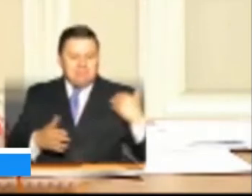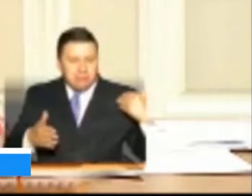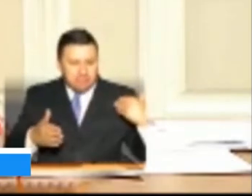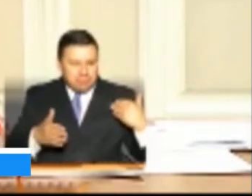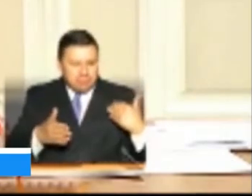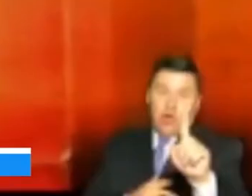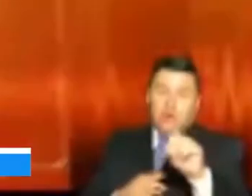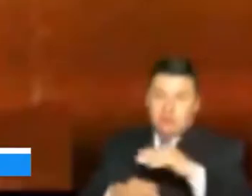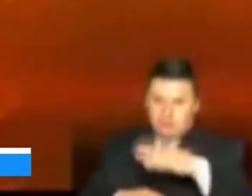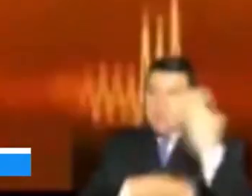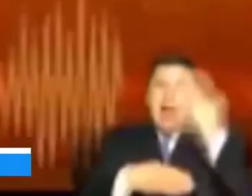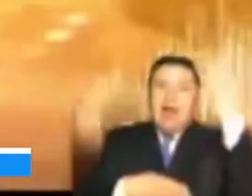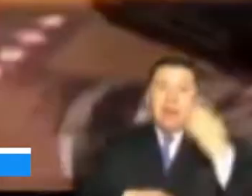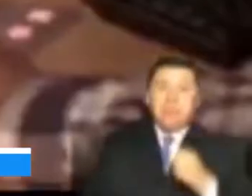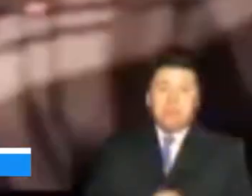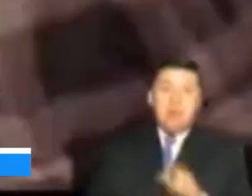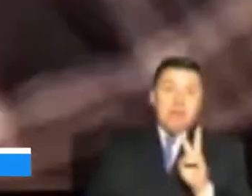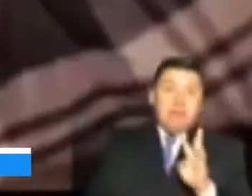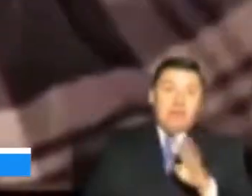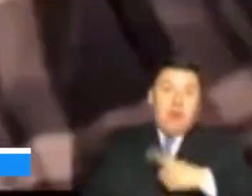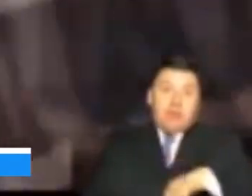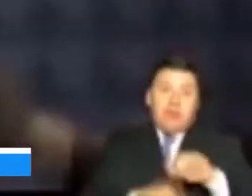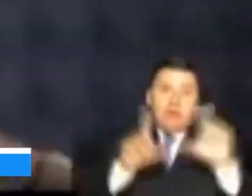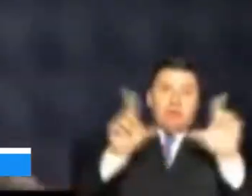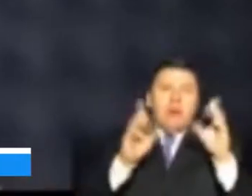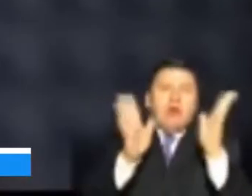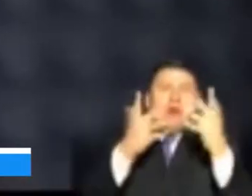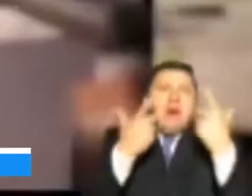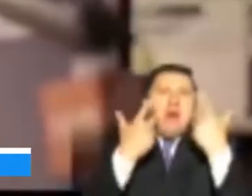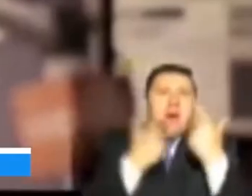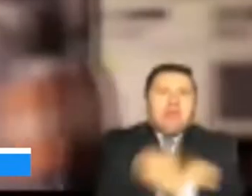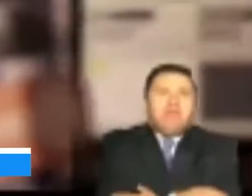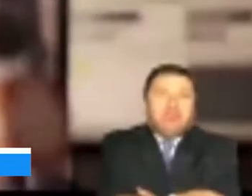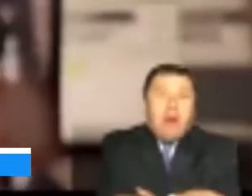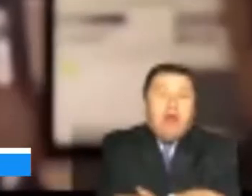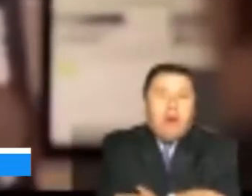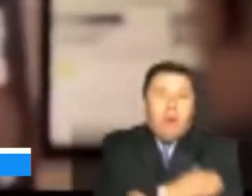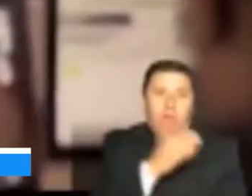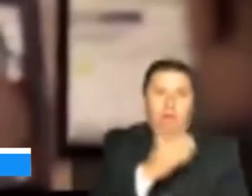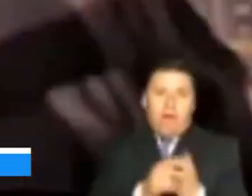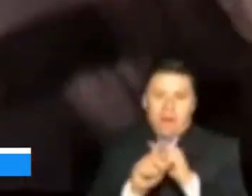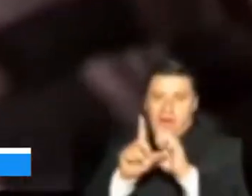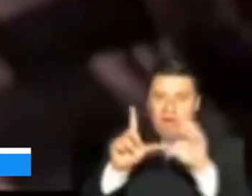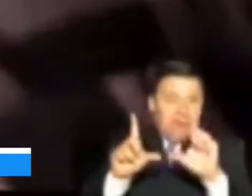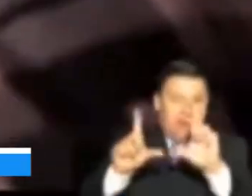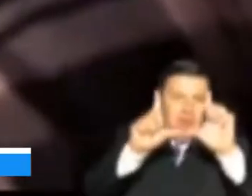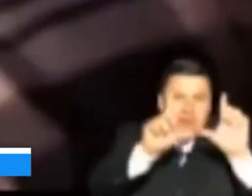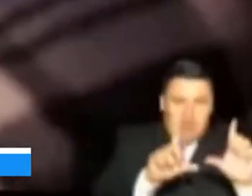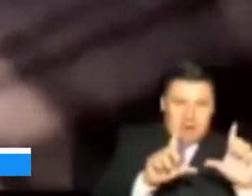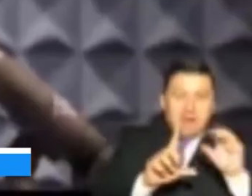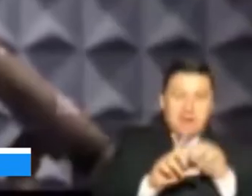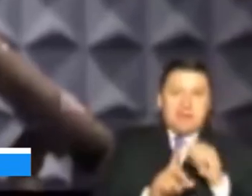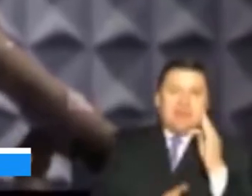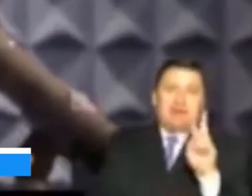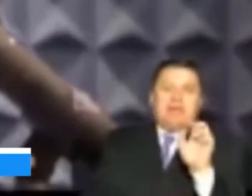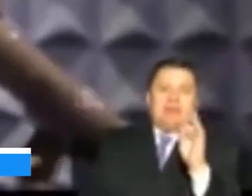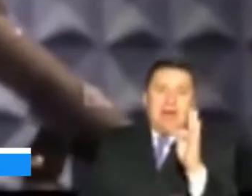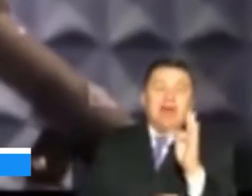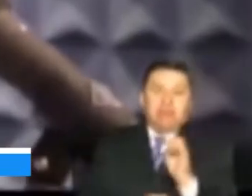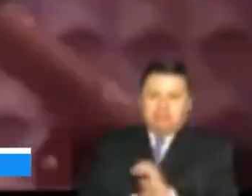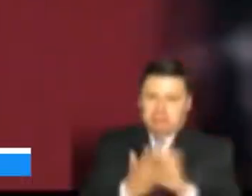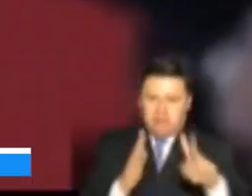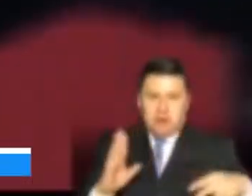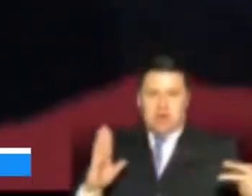de nuestra emergencia sanitaria. En este nuevo reto, el canal TRO y otros canales regionales jugarán un papel muy